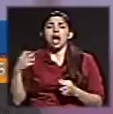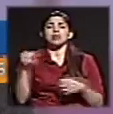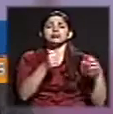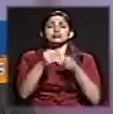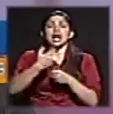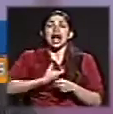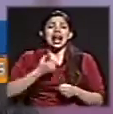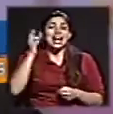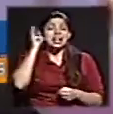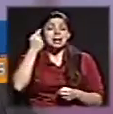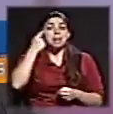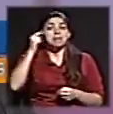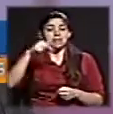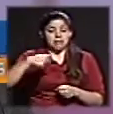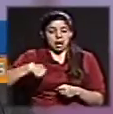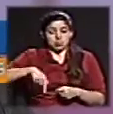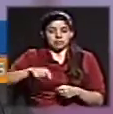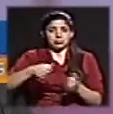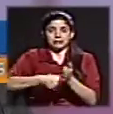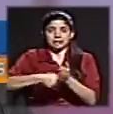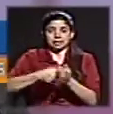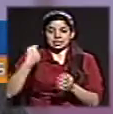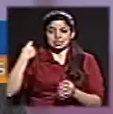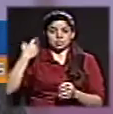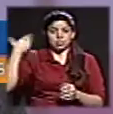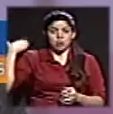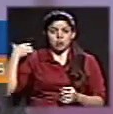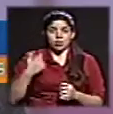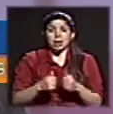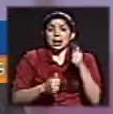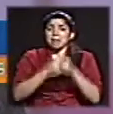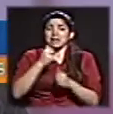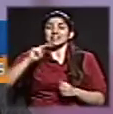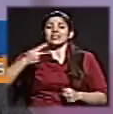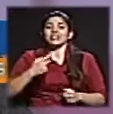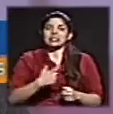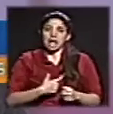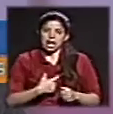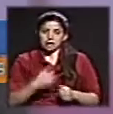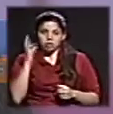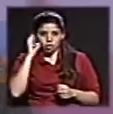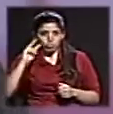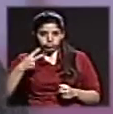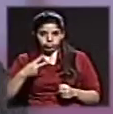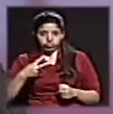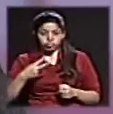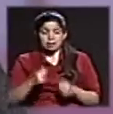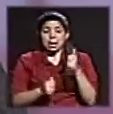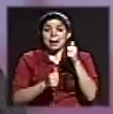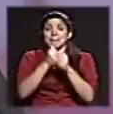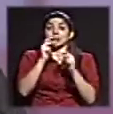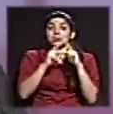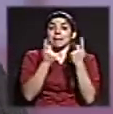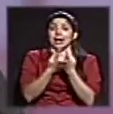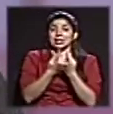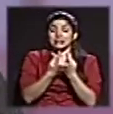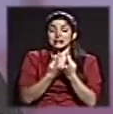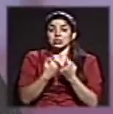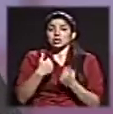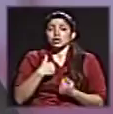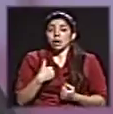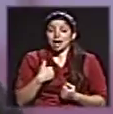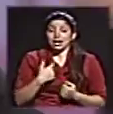alcaldesas para este último proceso electoral que hubo, ¿verdad? La mayoría fueron vicealcaldesas. Y en la mayoría de partidos en que